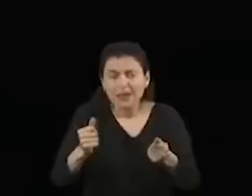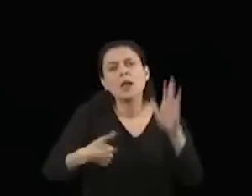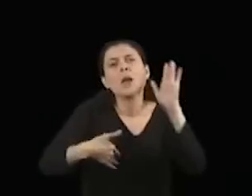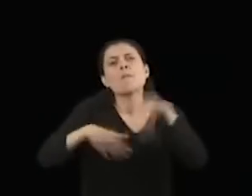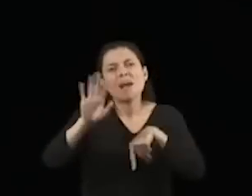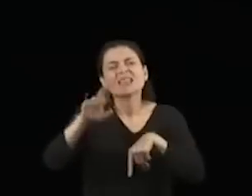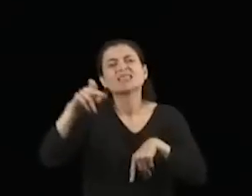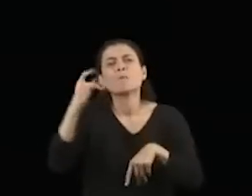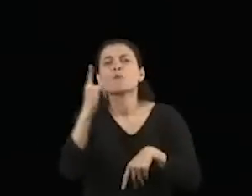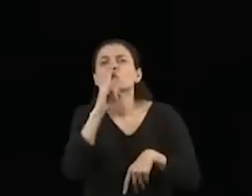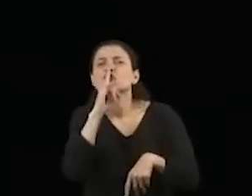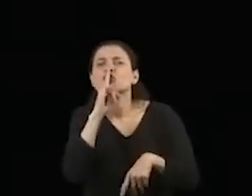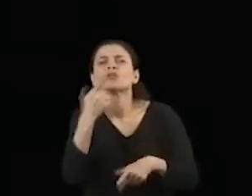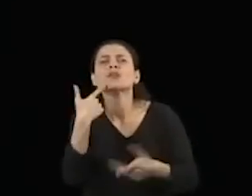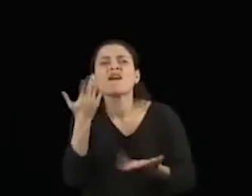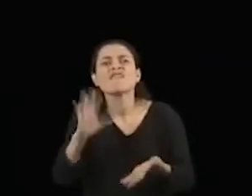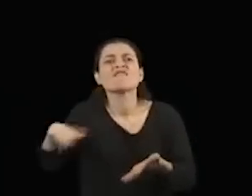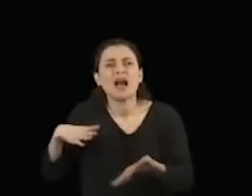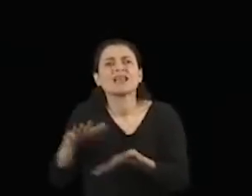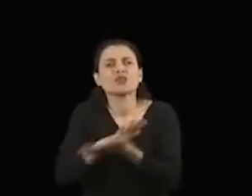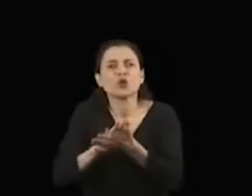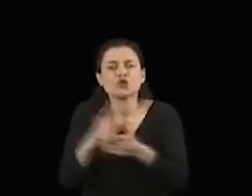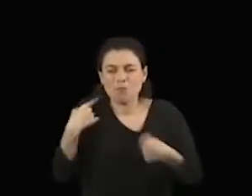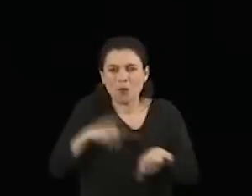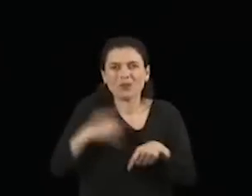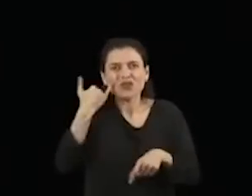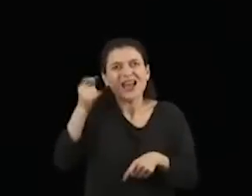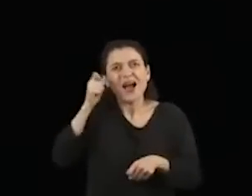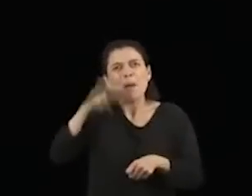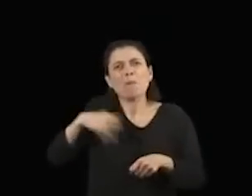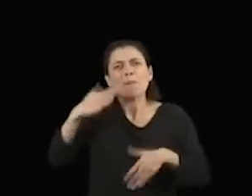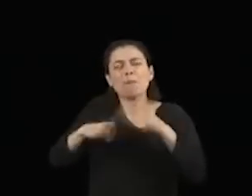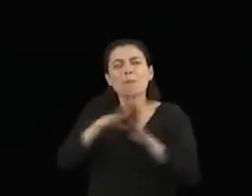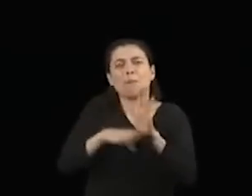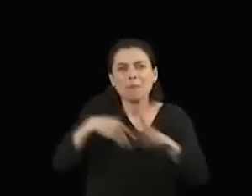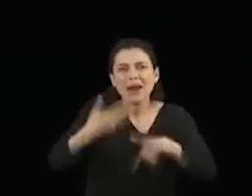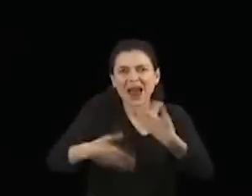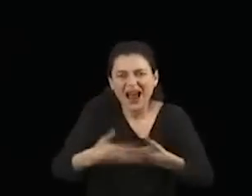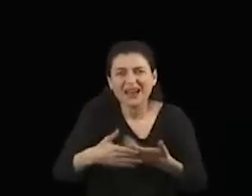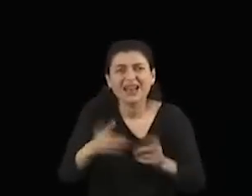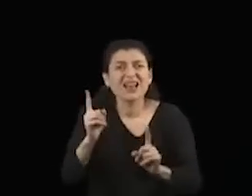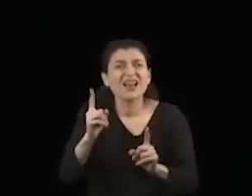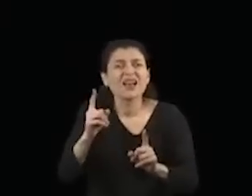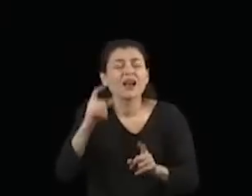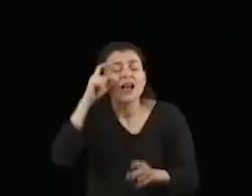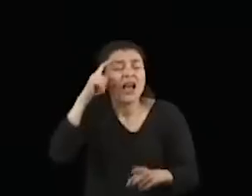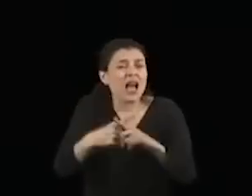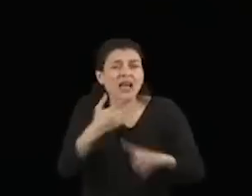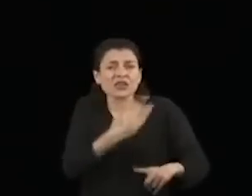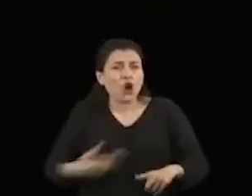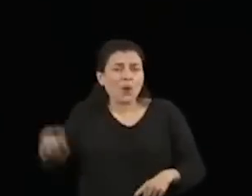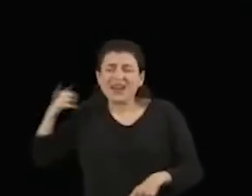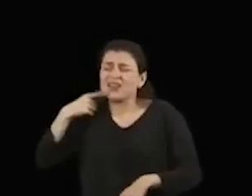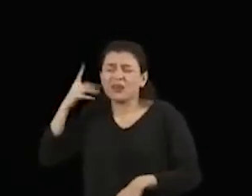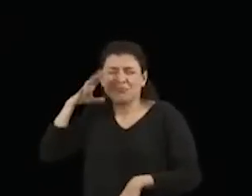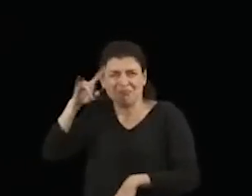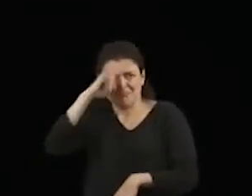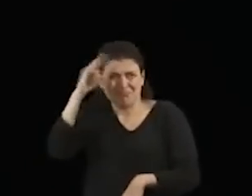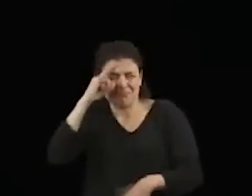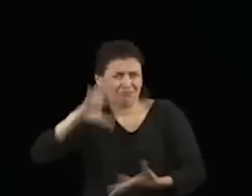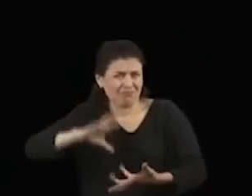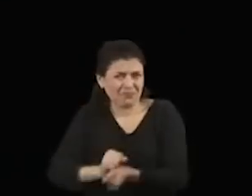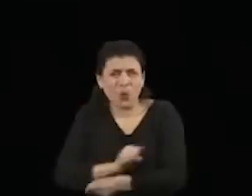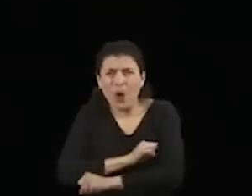puts, lo cual lo tenemos encaminado, donde los puts es un mamarracho que hizo el gobierno anterior con el aval del Fondo Monetario